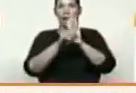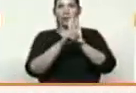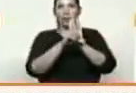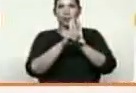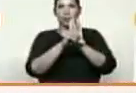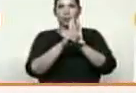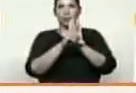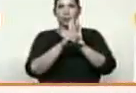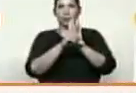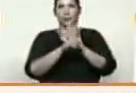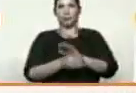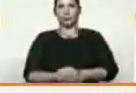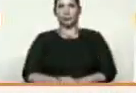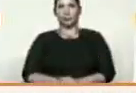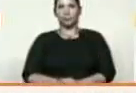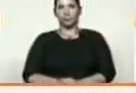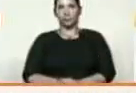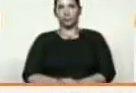el ámbito